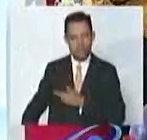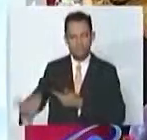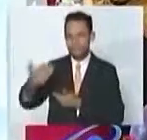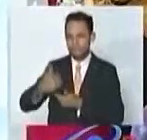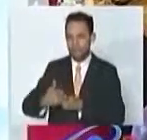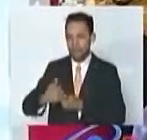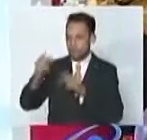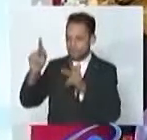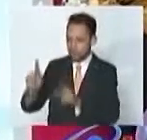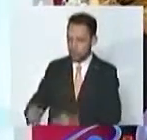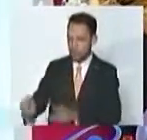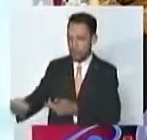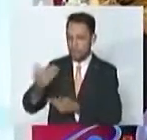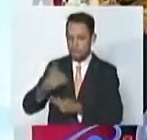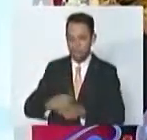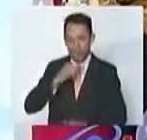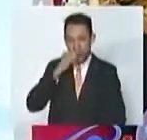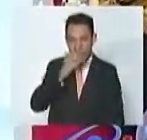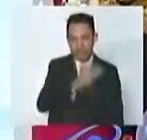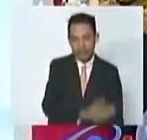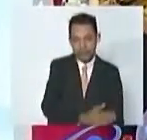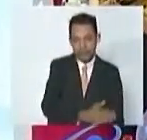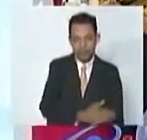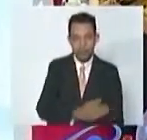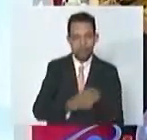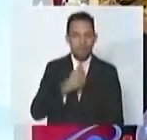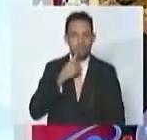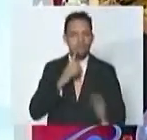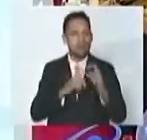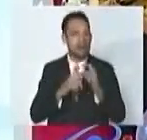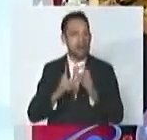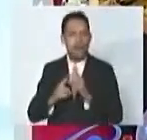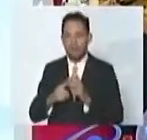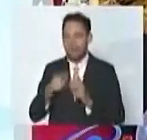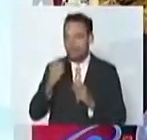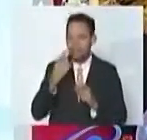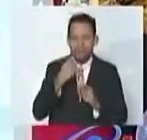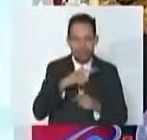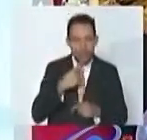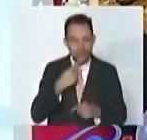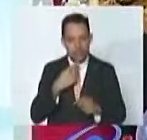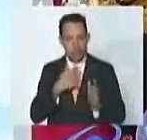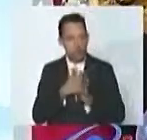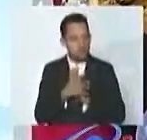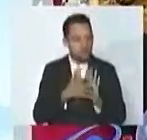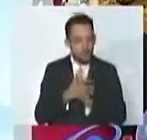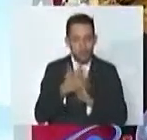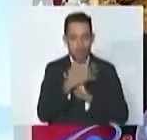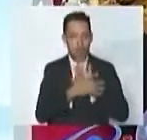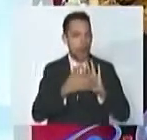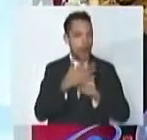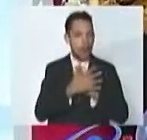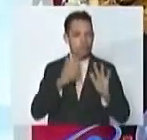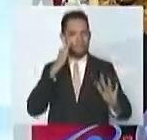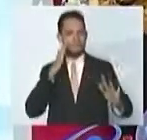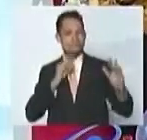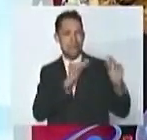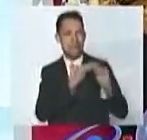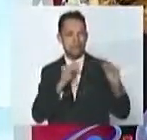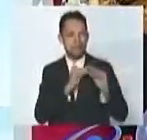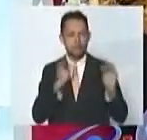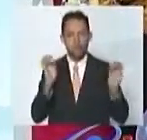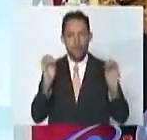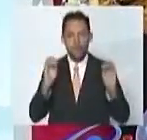consulta y nos dicen que el niño habla muy mal, que es muy enredado, o que tiene problemas auditivos, o que se entretiene mucho,